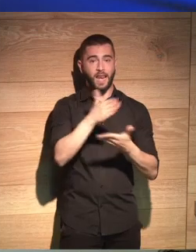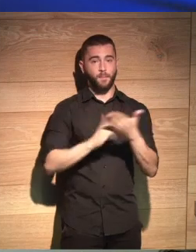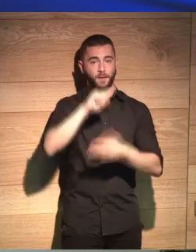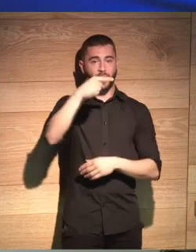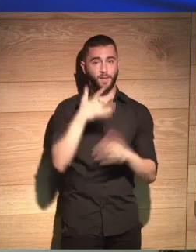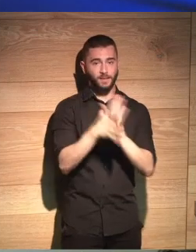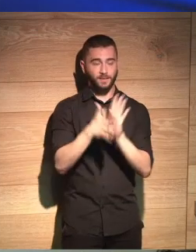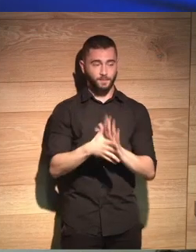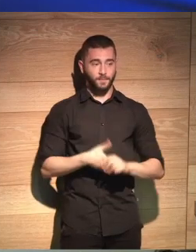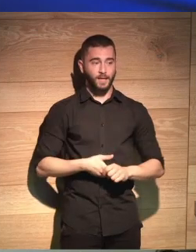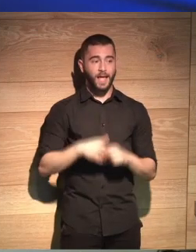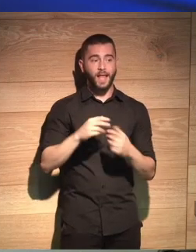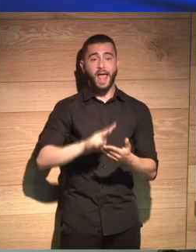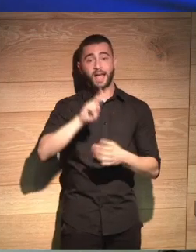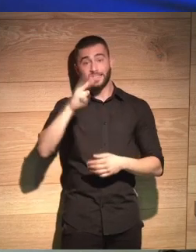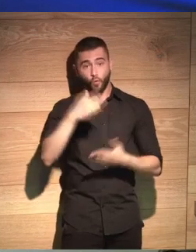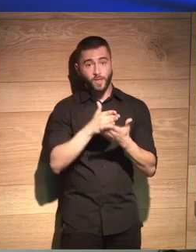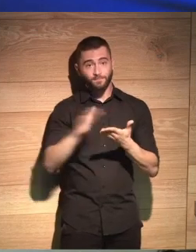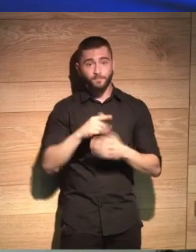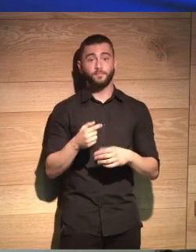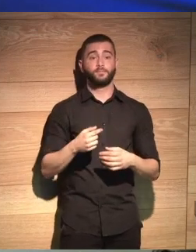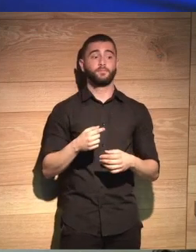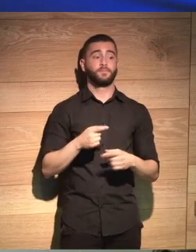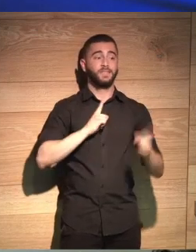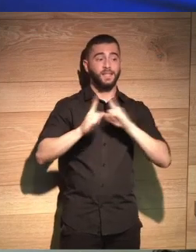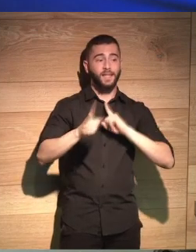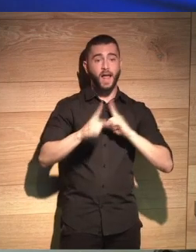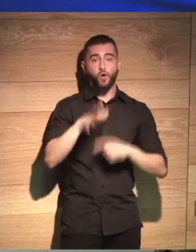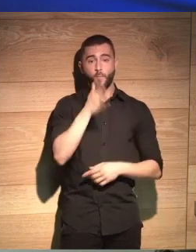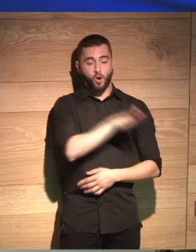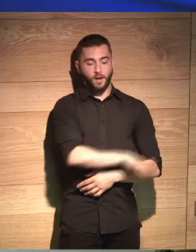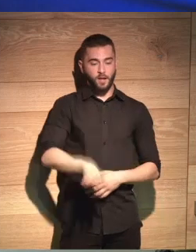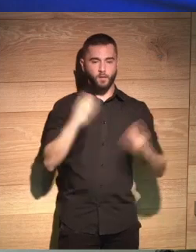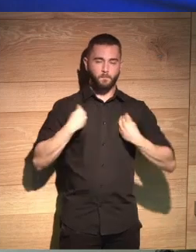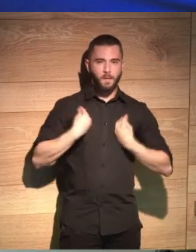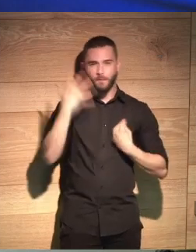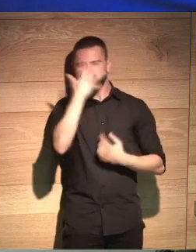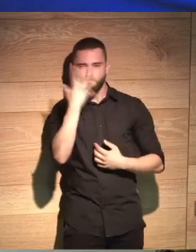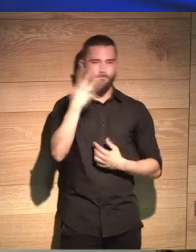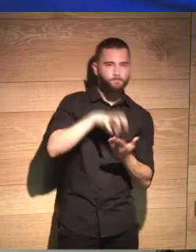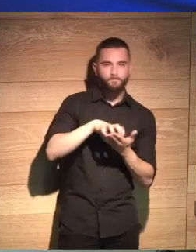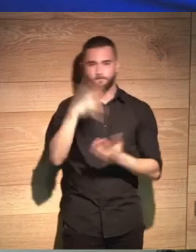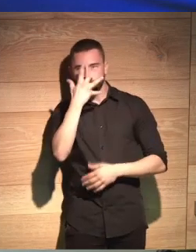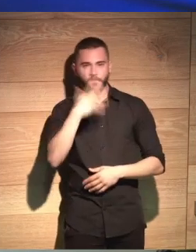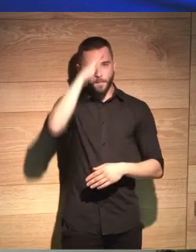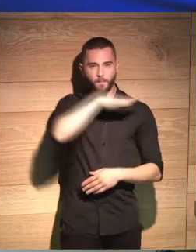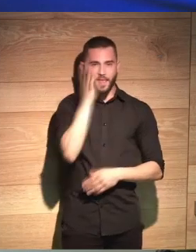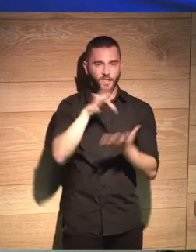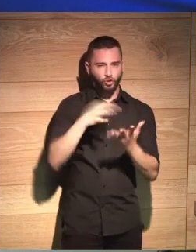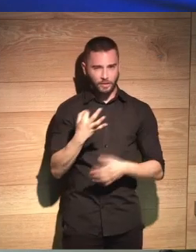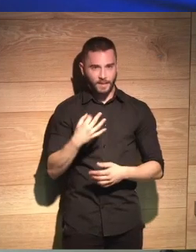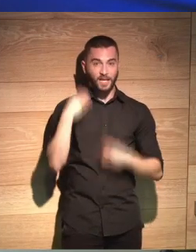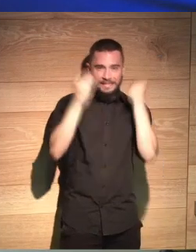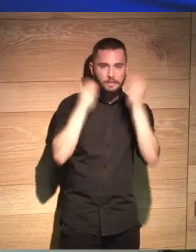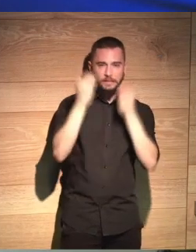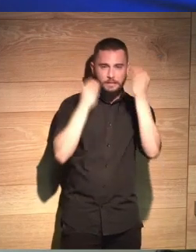¿no? Aunque también la segunda está narrada porque el niño vive inquieto lo que ha sucedido a los padres, a mi